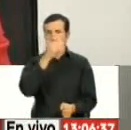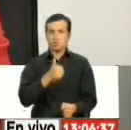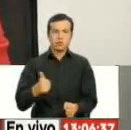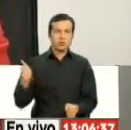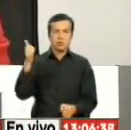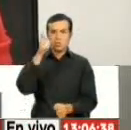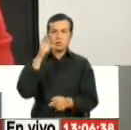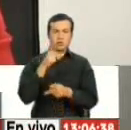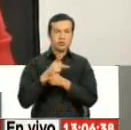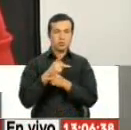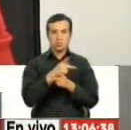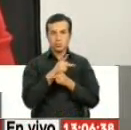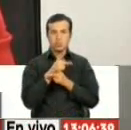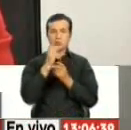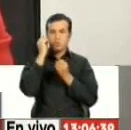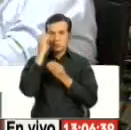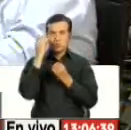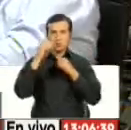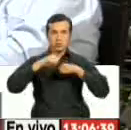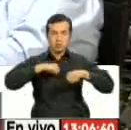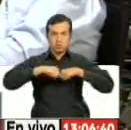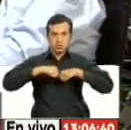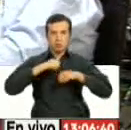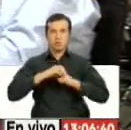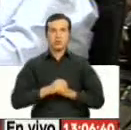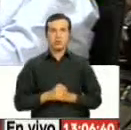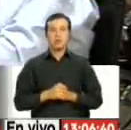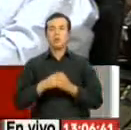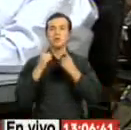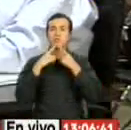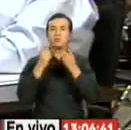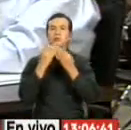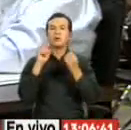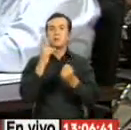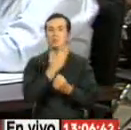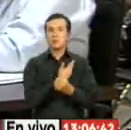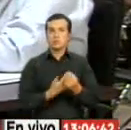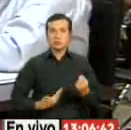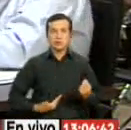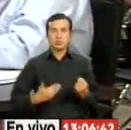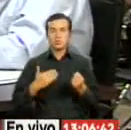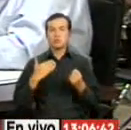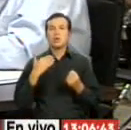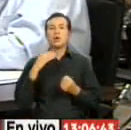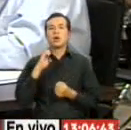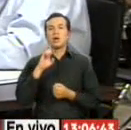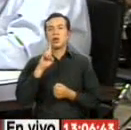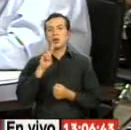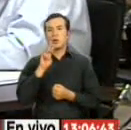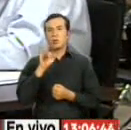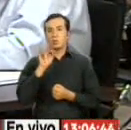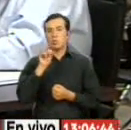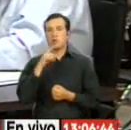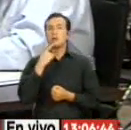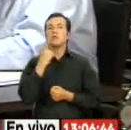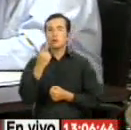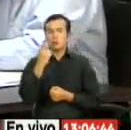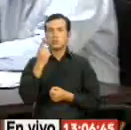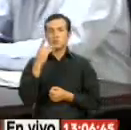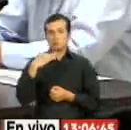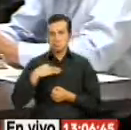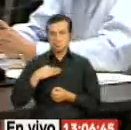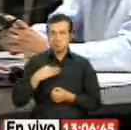tengo que entregar un informe de gestión quien también se pronunció fue el vicepresidente del organismo edwin jarrín quien dijo también estar